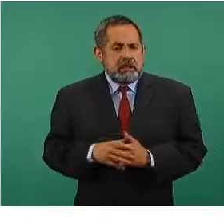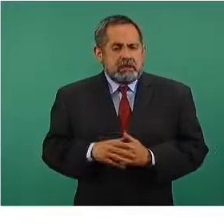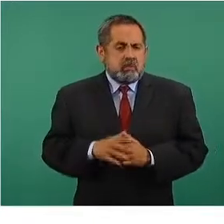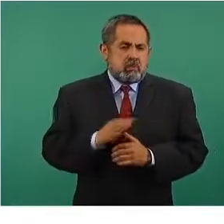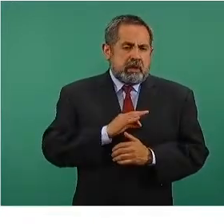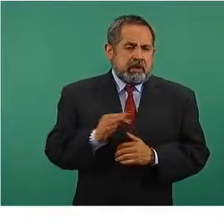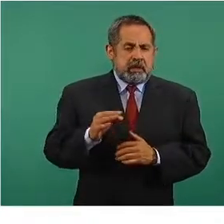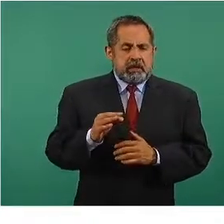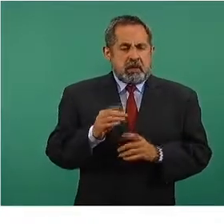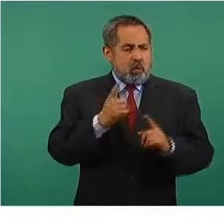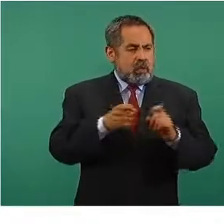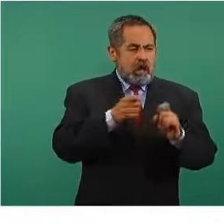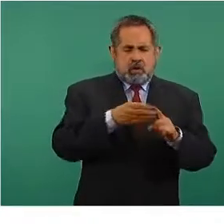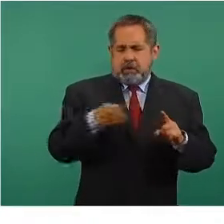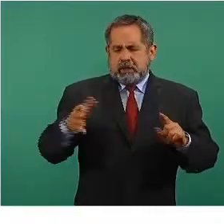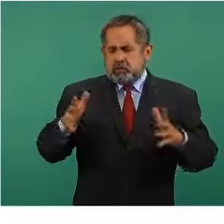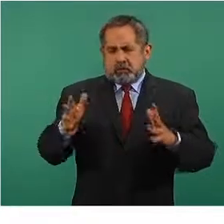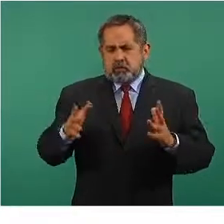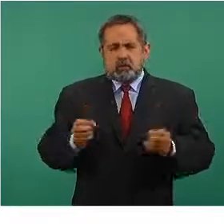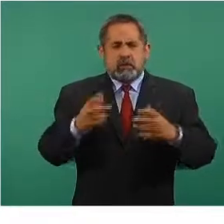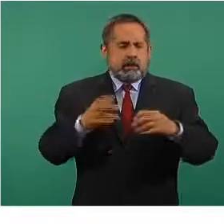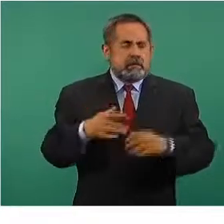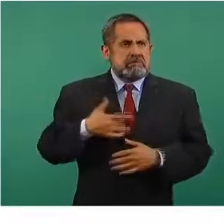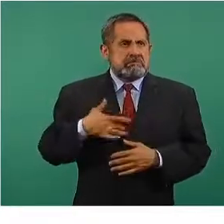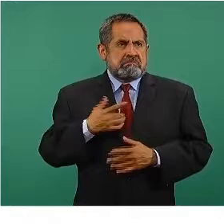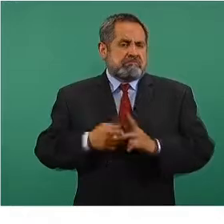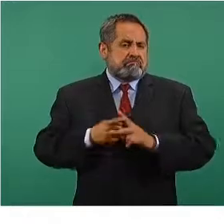un poco más de un año?